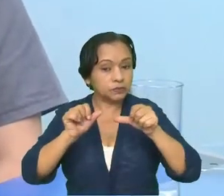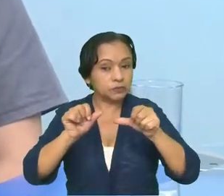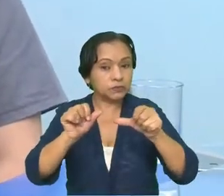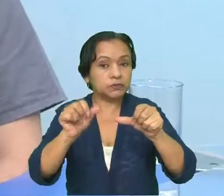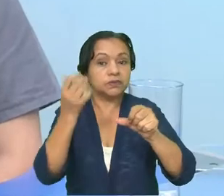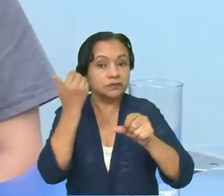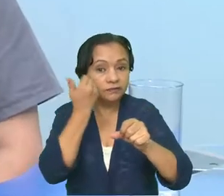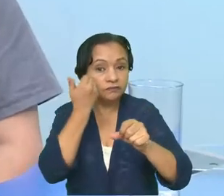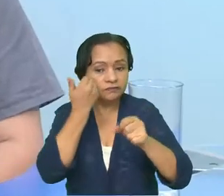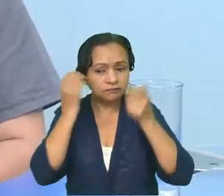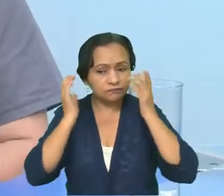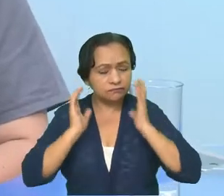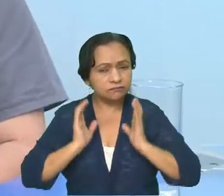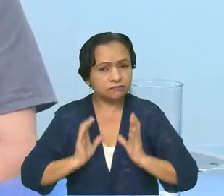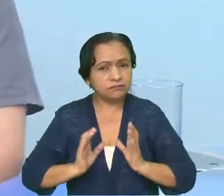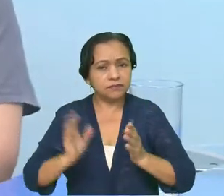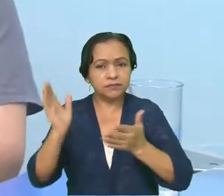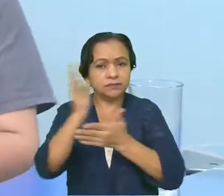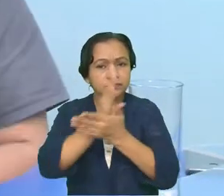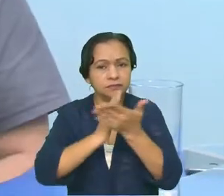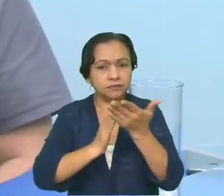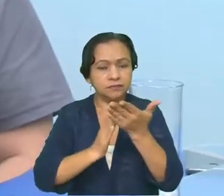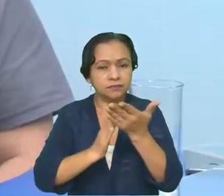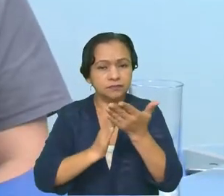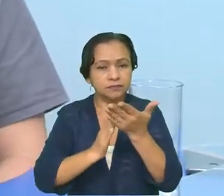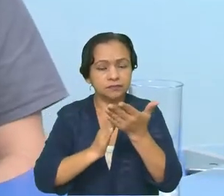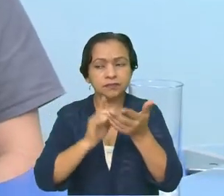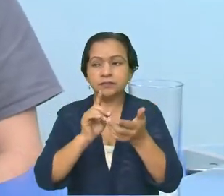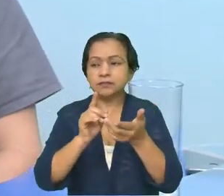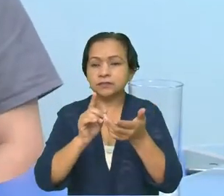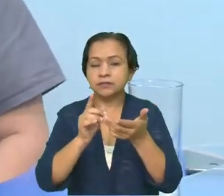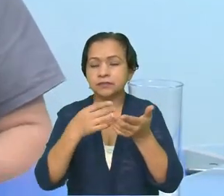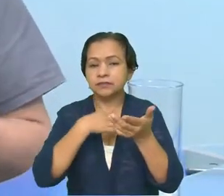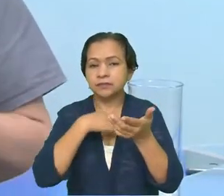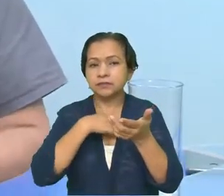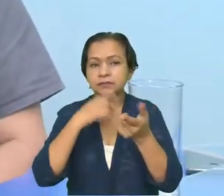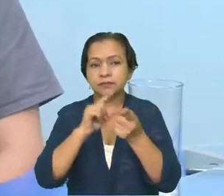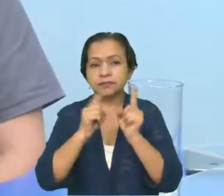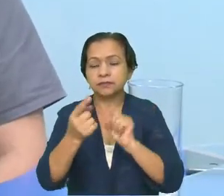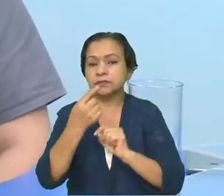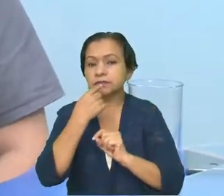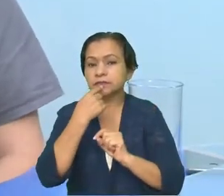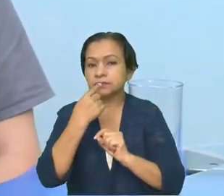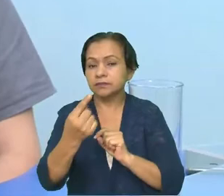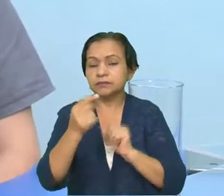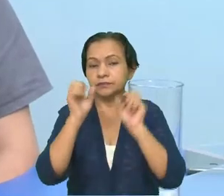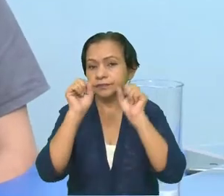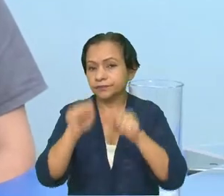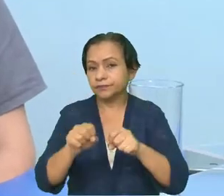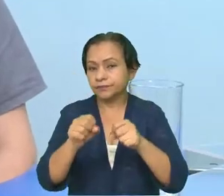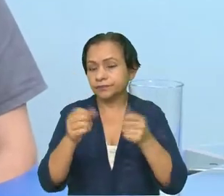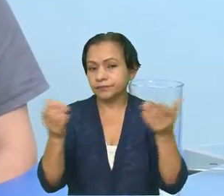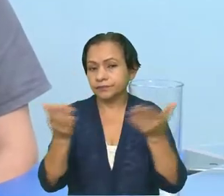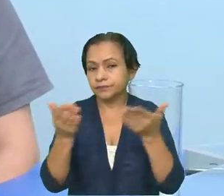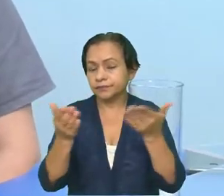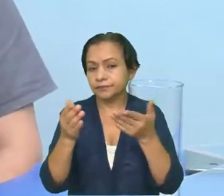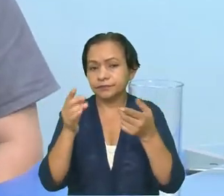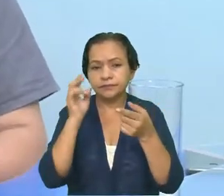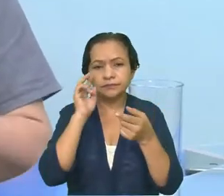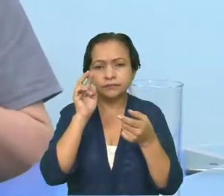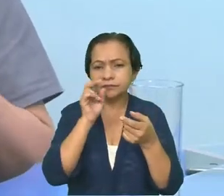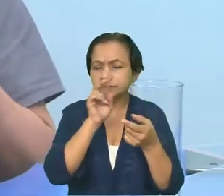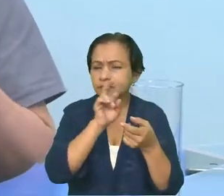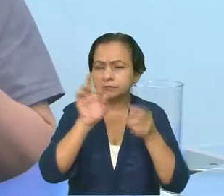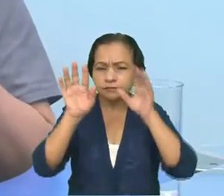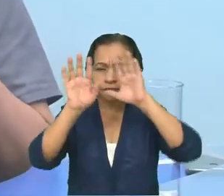que muchas veces resuelven espontáneamente. Como te decía, pueden presentar síntomas de neuritis óptica con